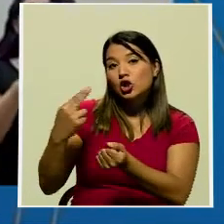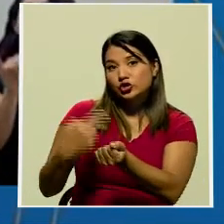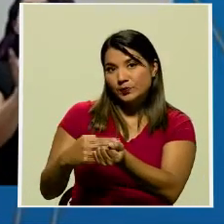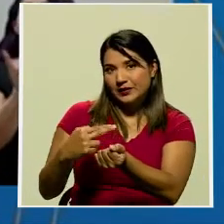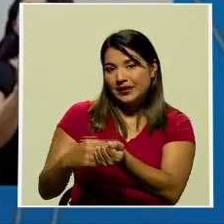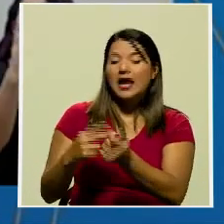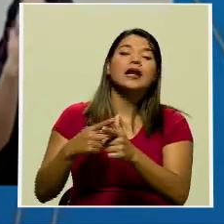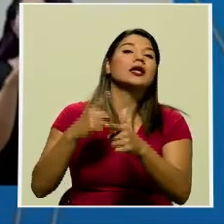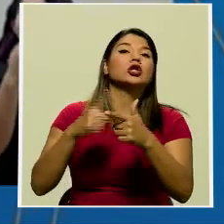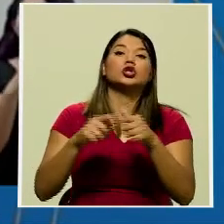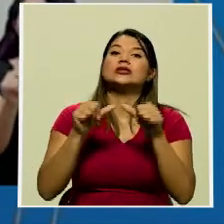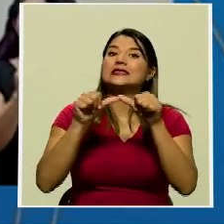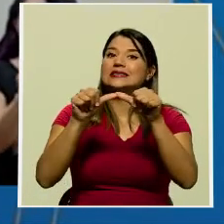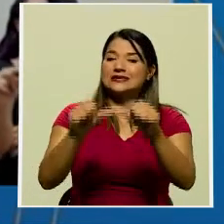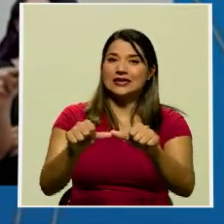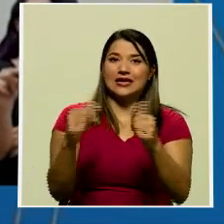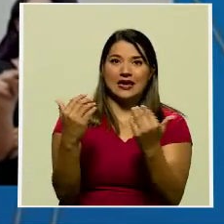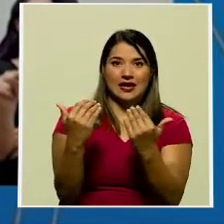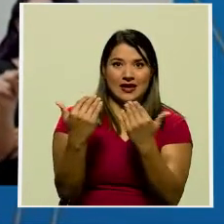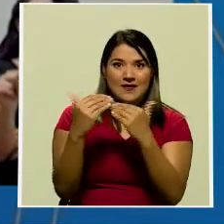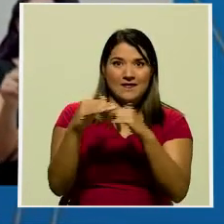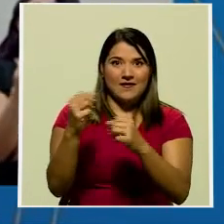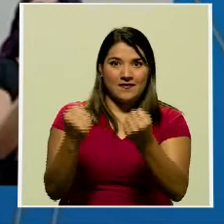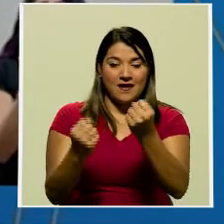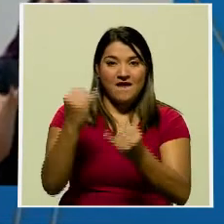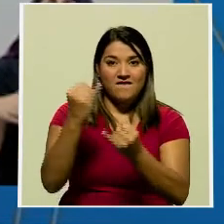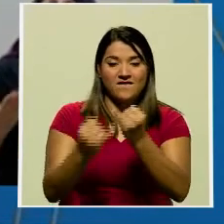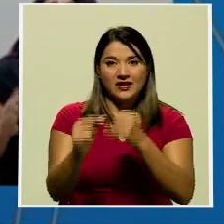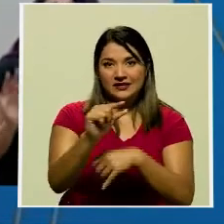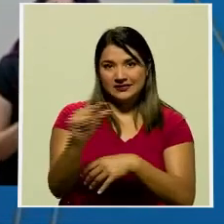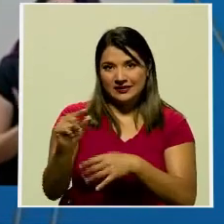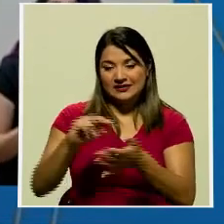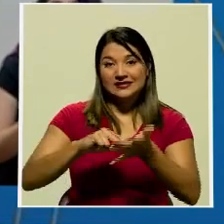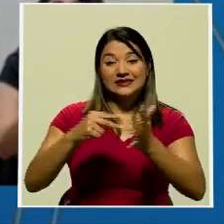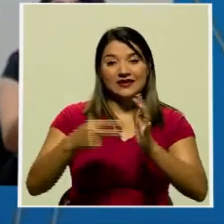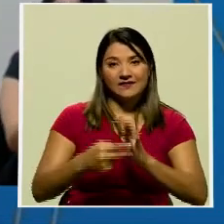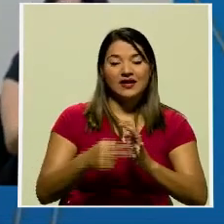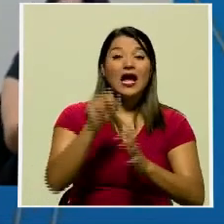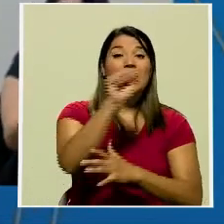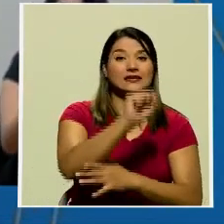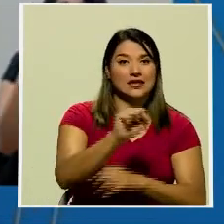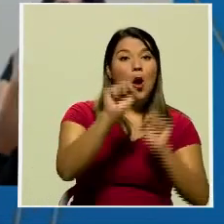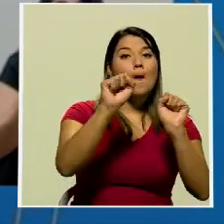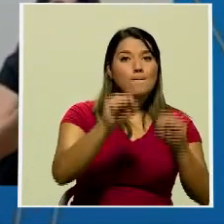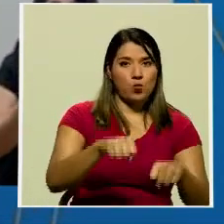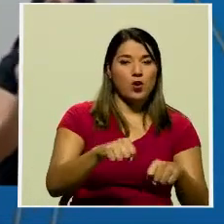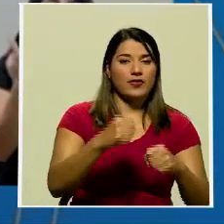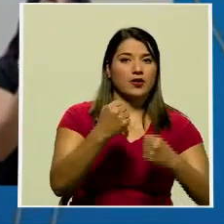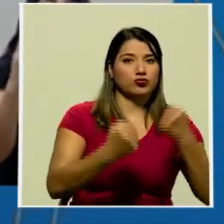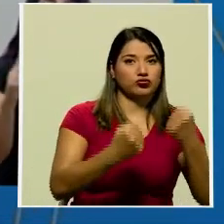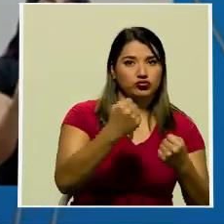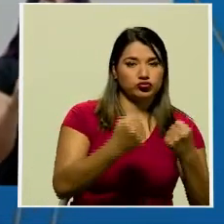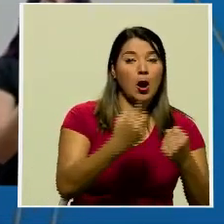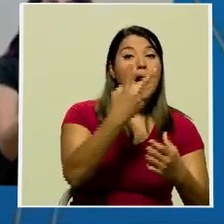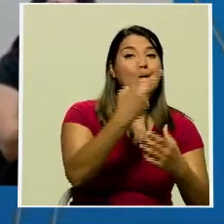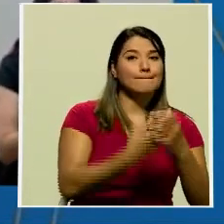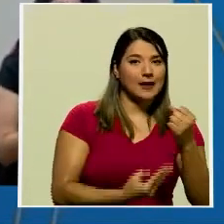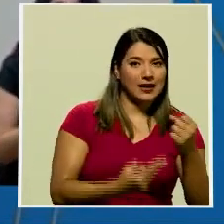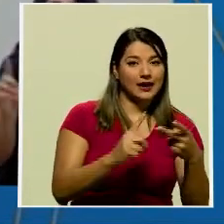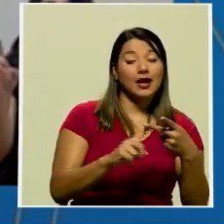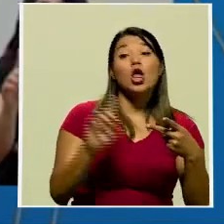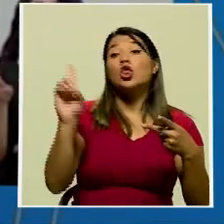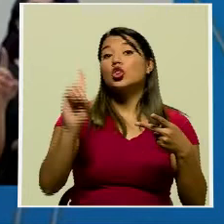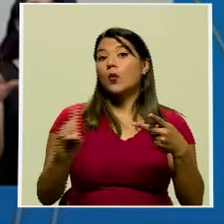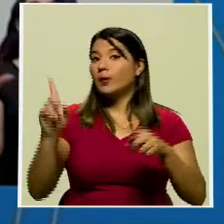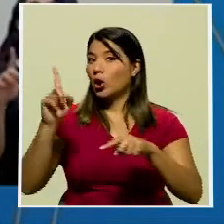de fines de semana. Esto operará los sábados, podrán circular las placas pares y los domingos